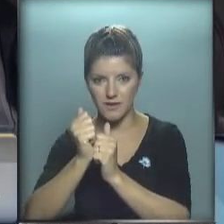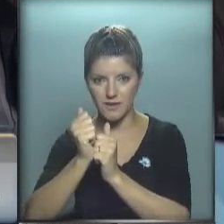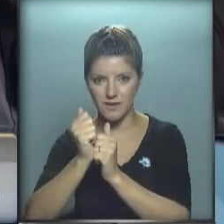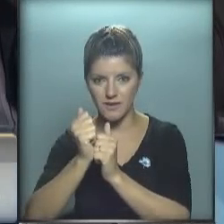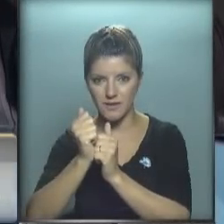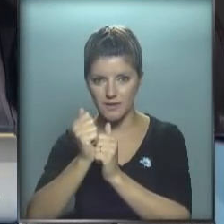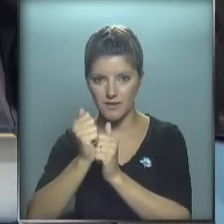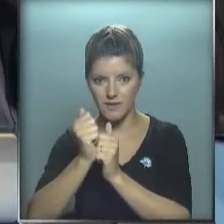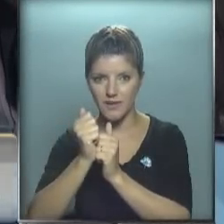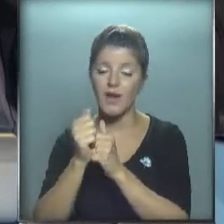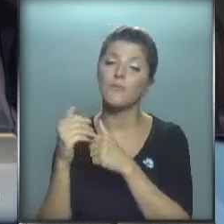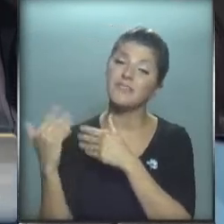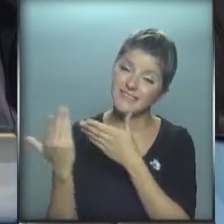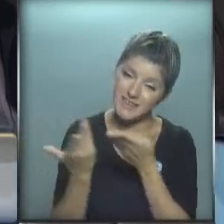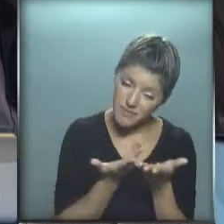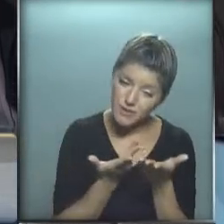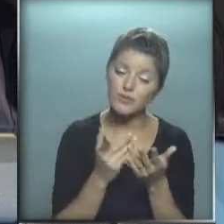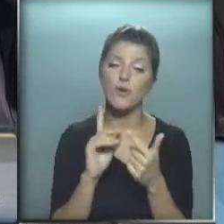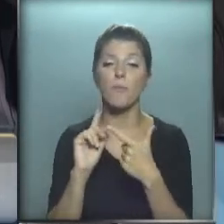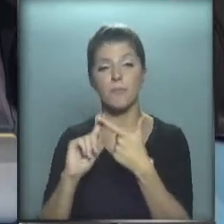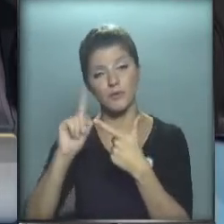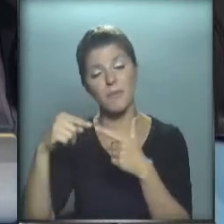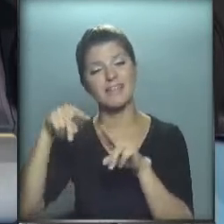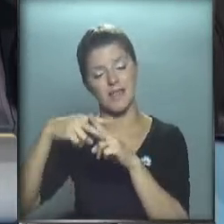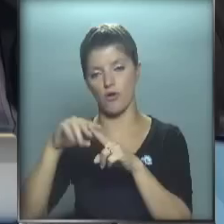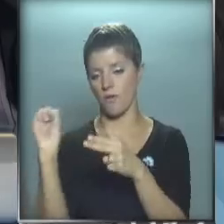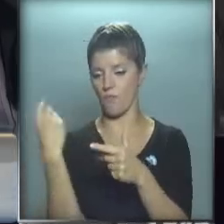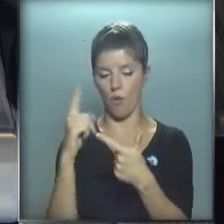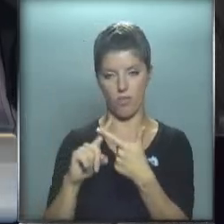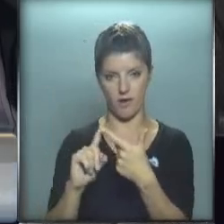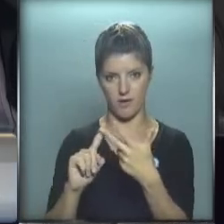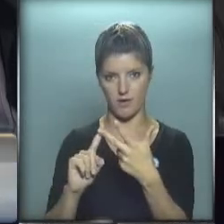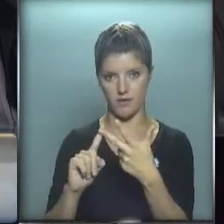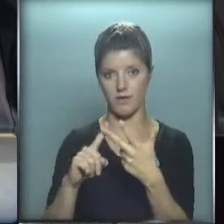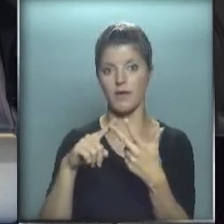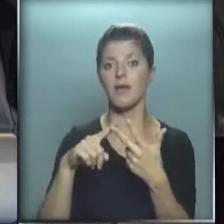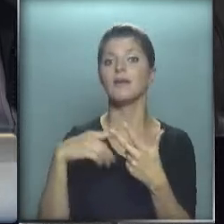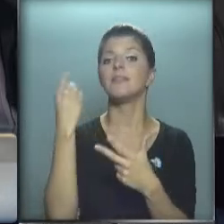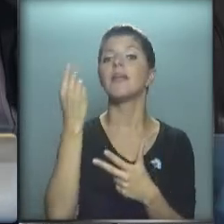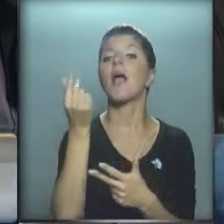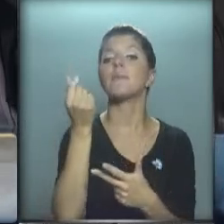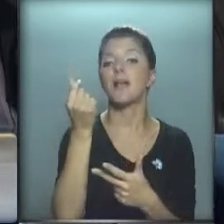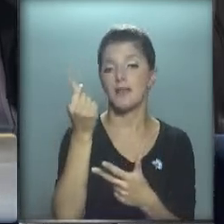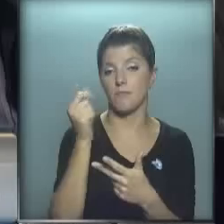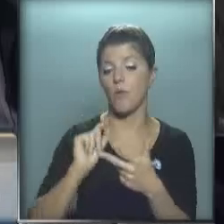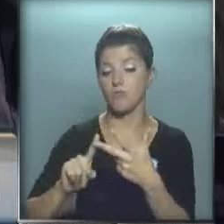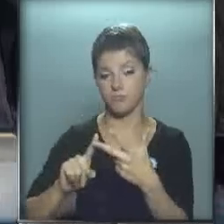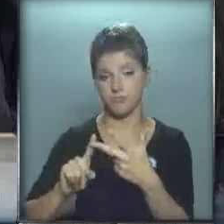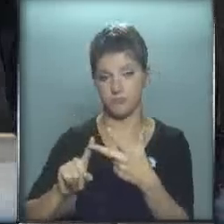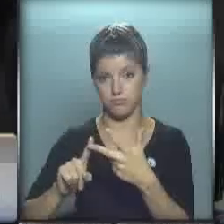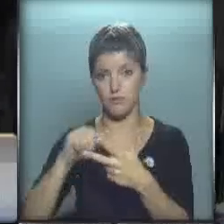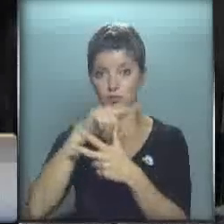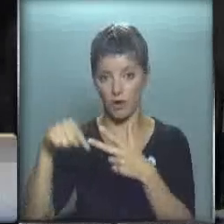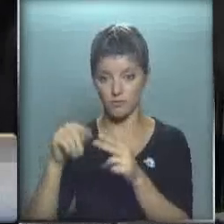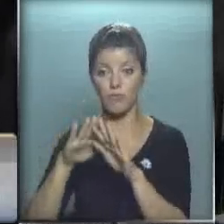e de servicios por un lado de alta tecnología por el otro de capitalismo simbólico por el otro qu va